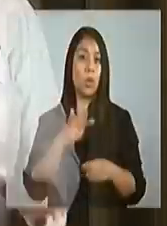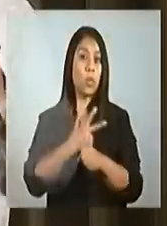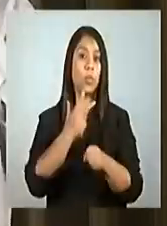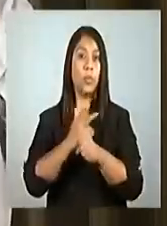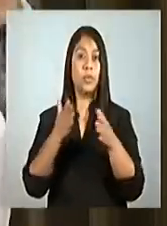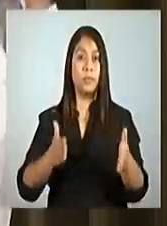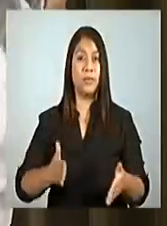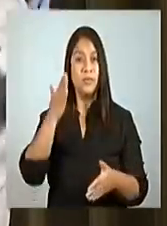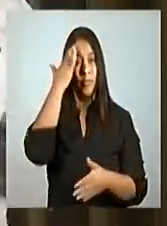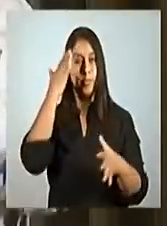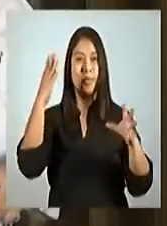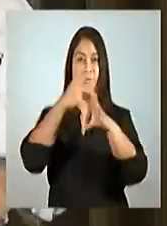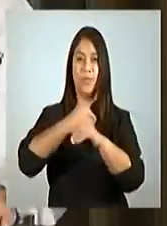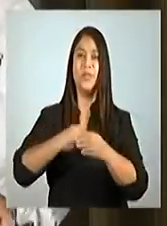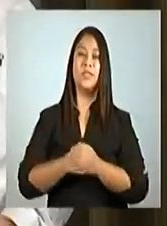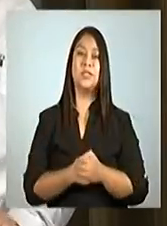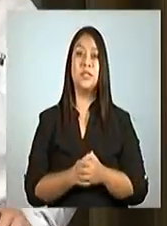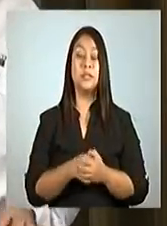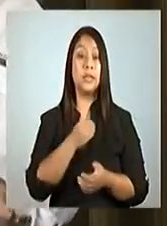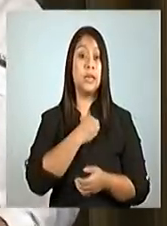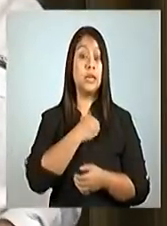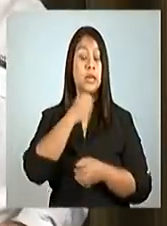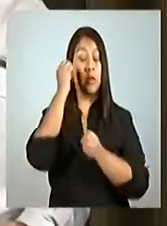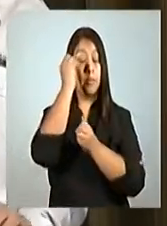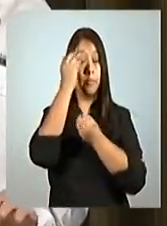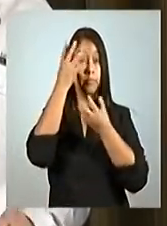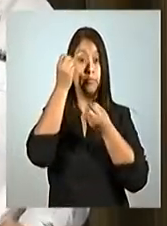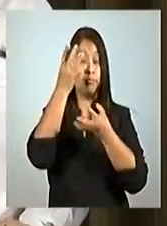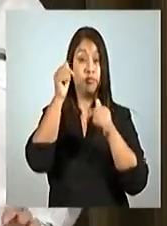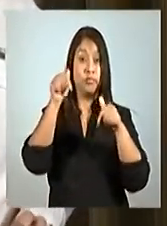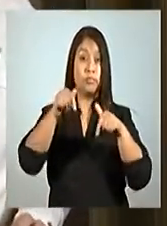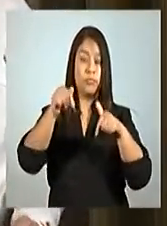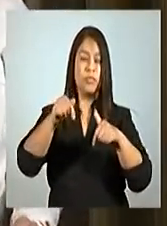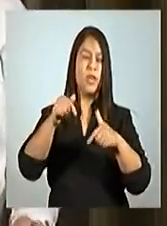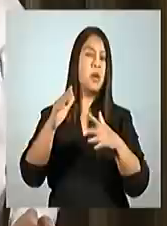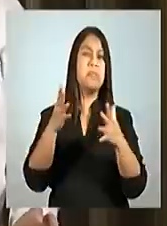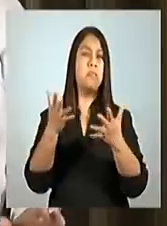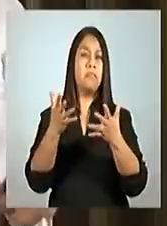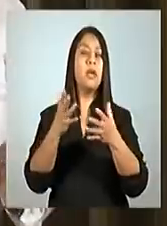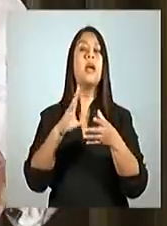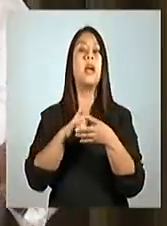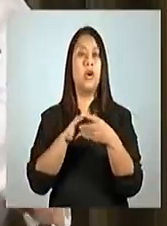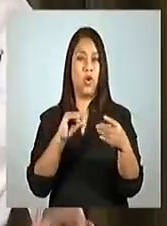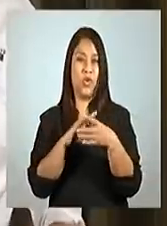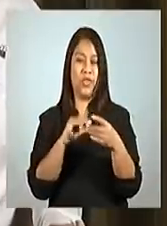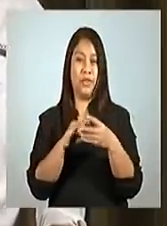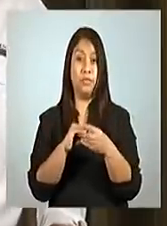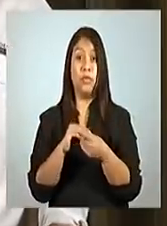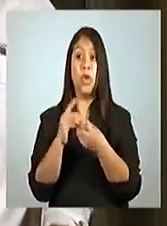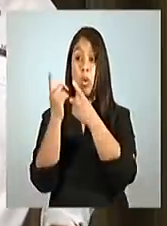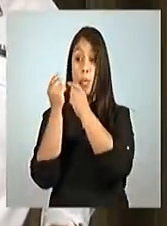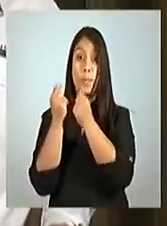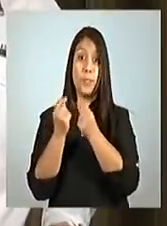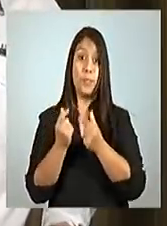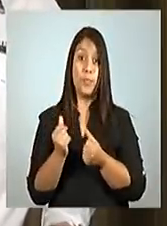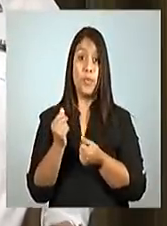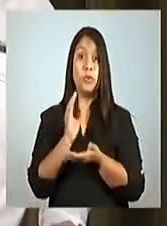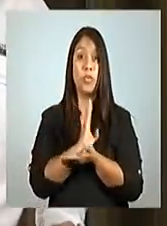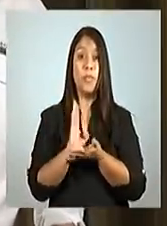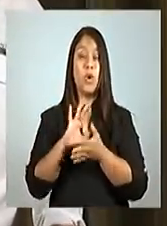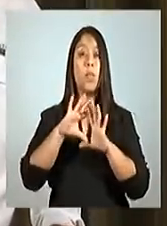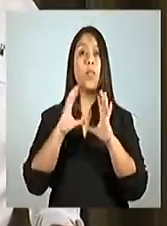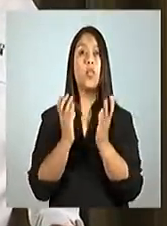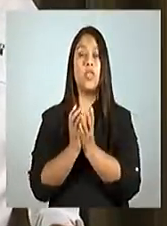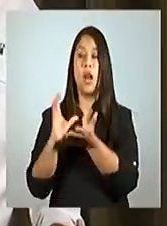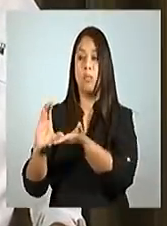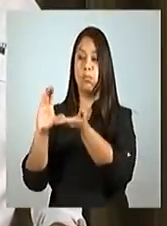Estimados conciudadanos, muy buenas noches. Quiero iniciar el mensaje del día de hoy contándoles que con fondos del Banco Mundial vamos